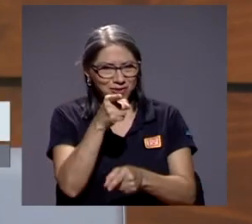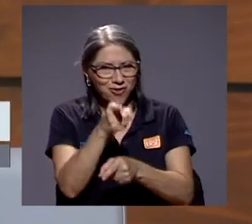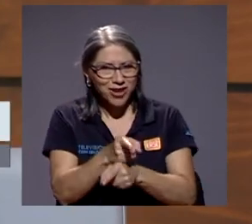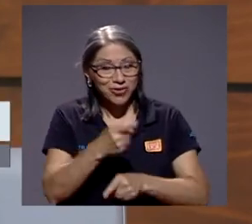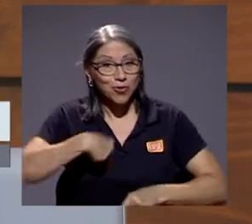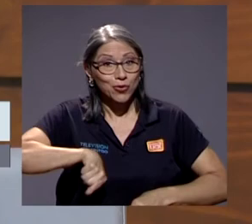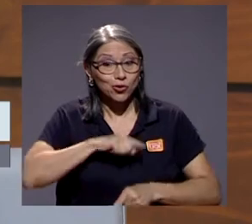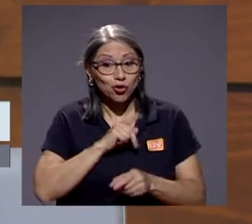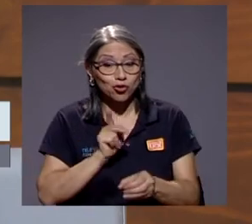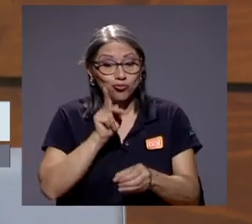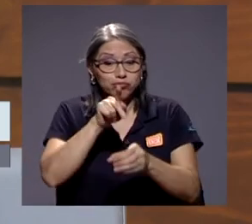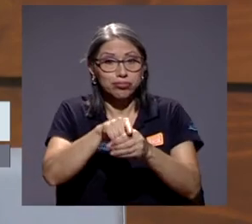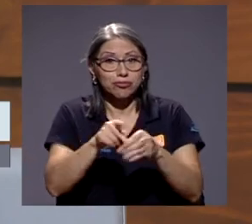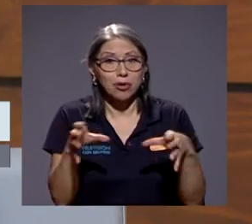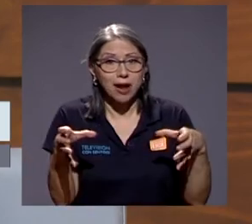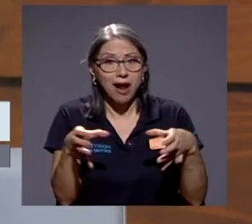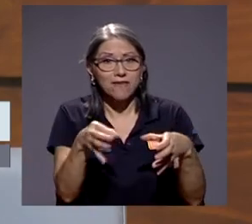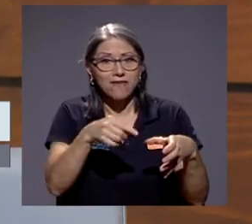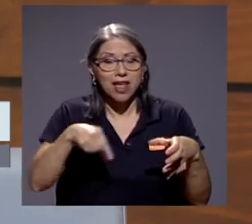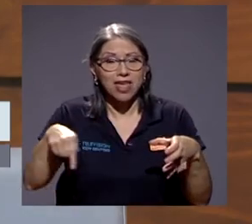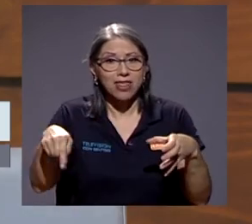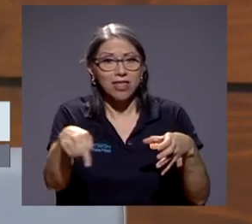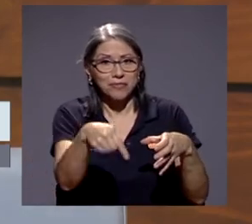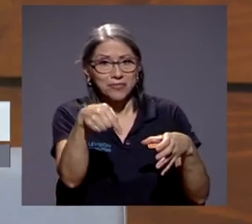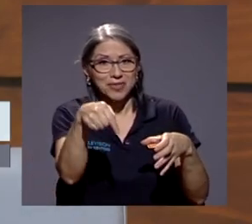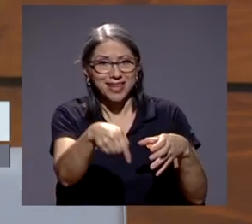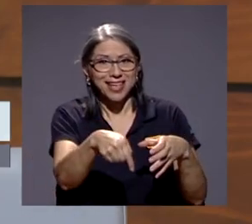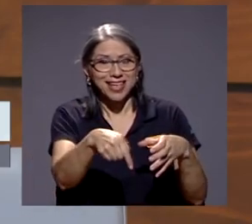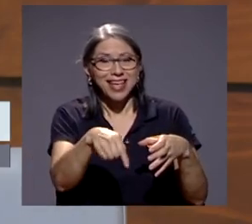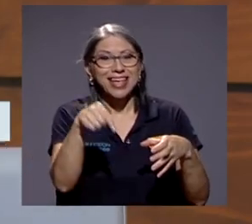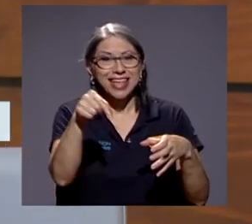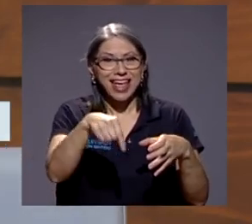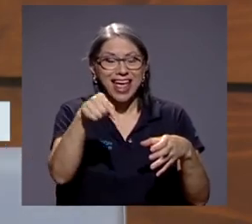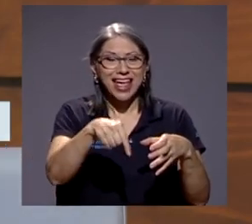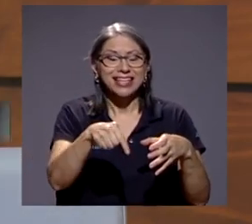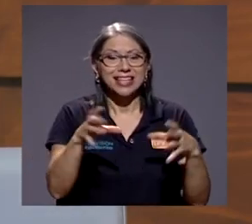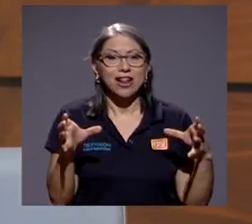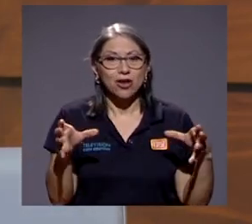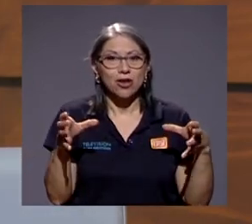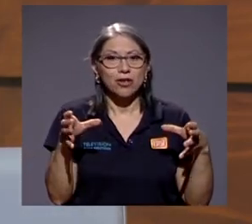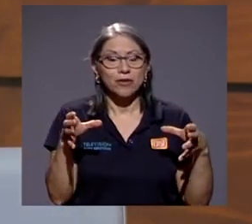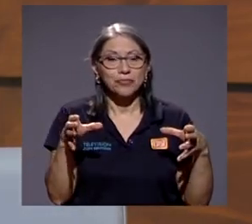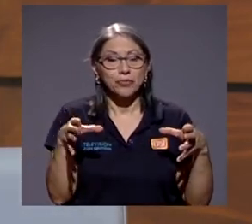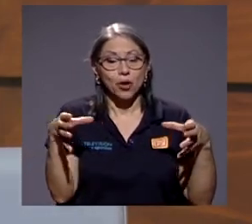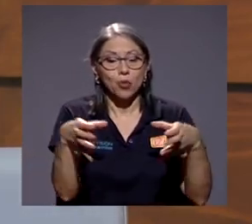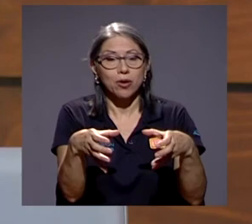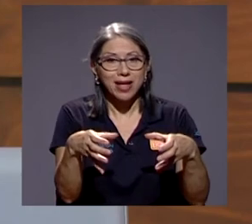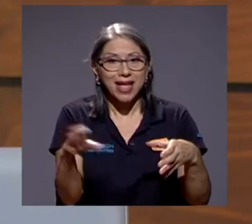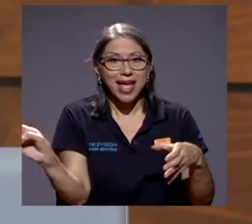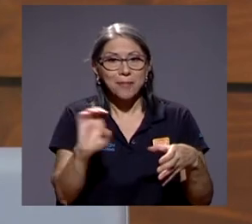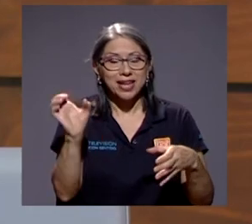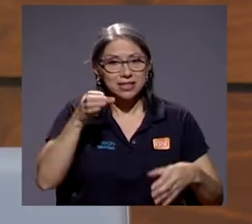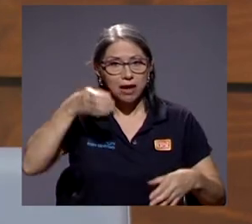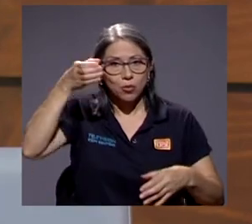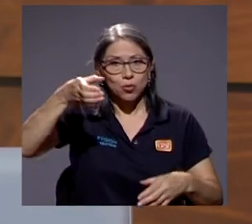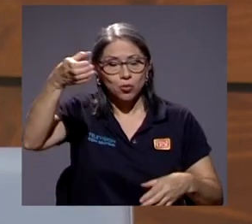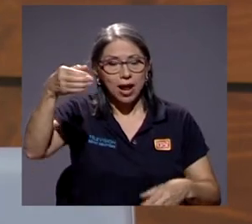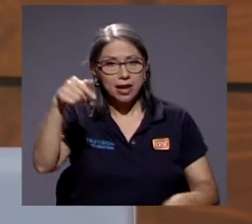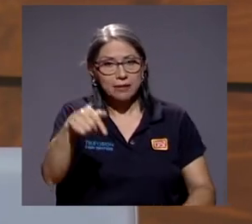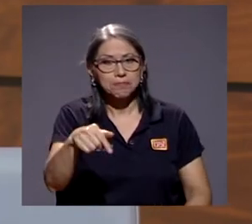red que es digamos el corto de emergencia cultural nos hemos dado cuenta